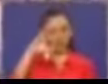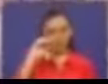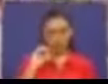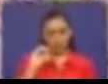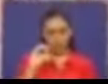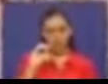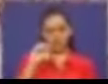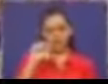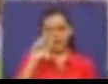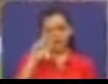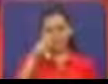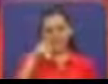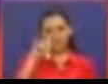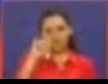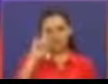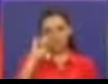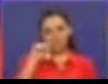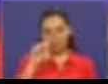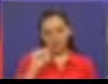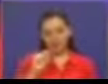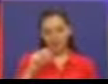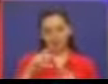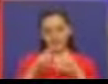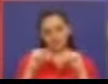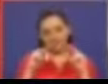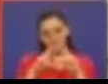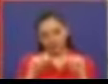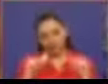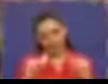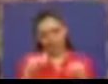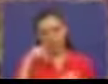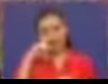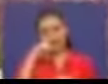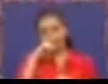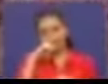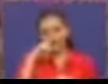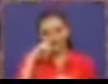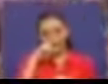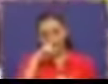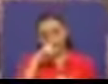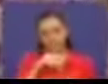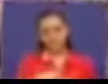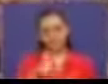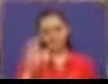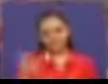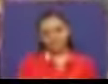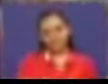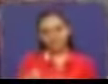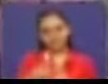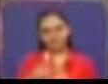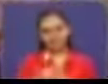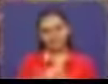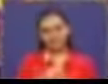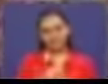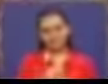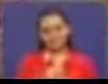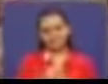Atol, Archidona, La Gran Tena, la tierra de la canela. Un abrazo a todas y a todos, compañeros.